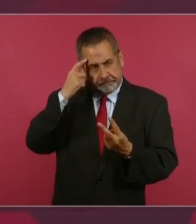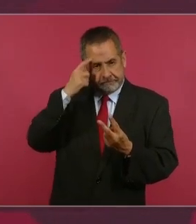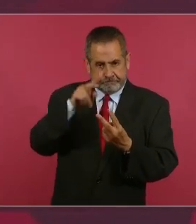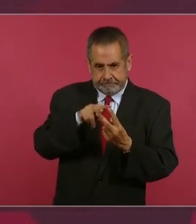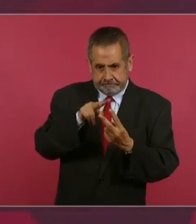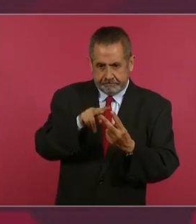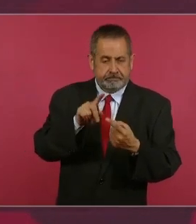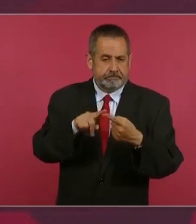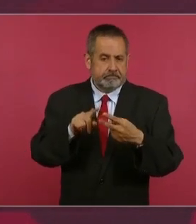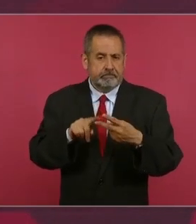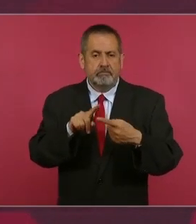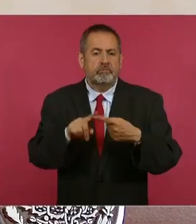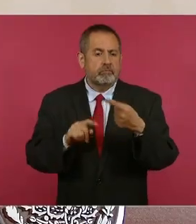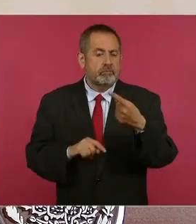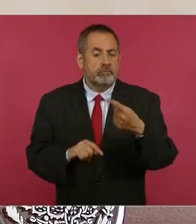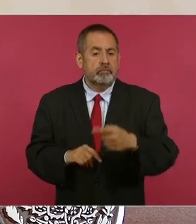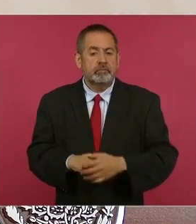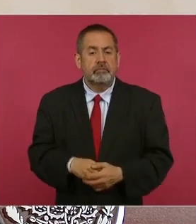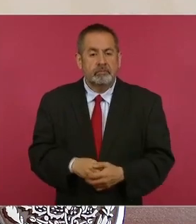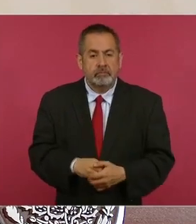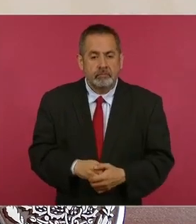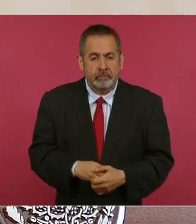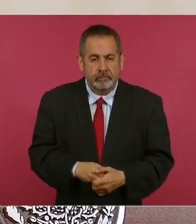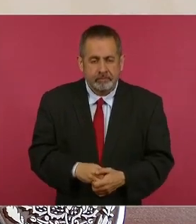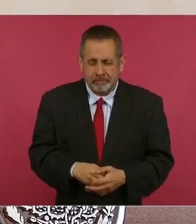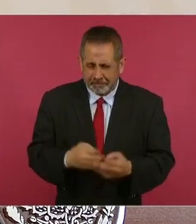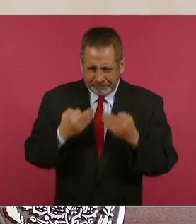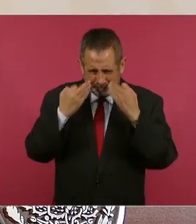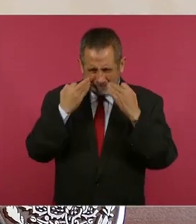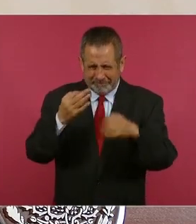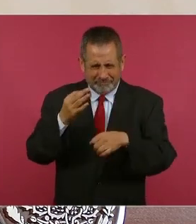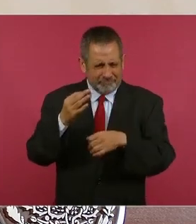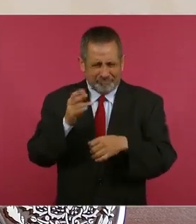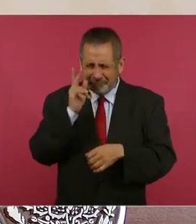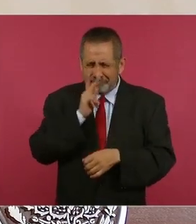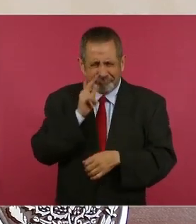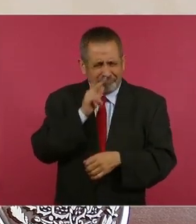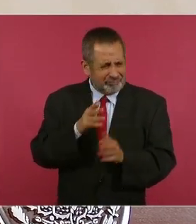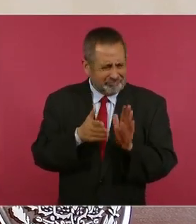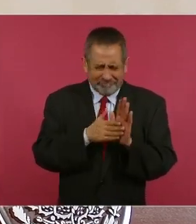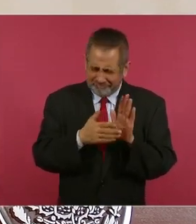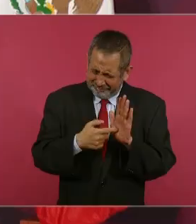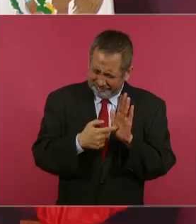Uno, de que está demostrado